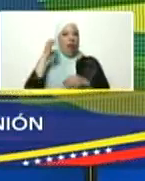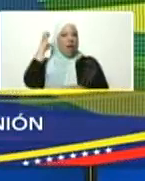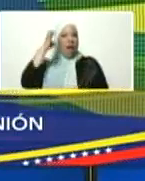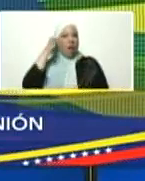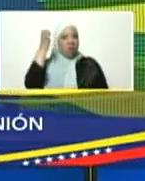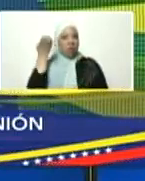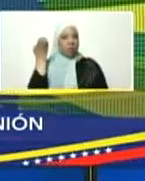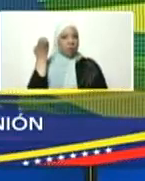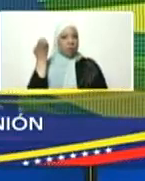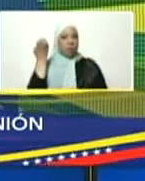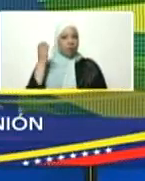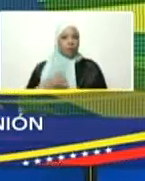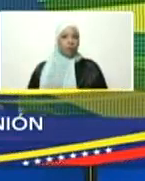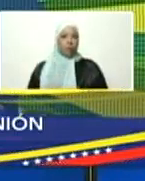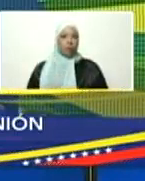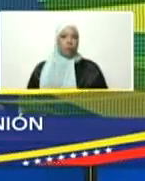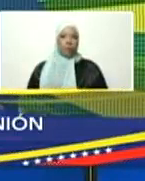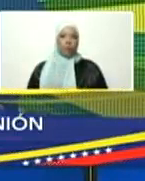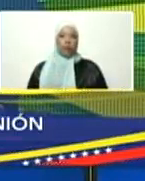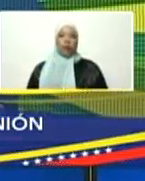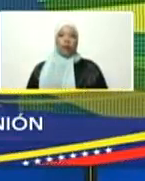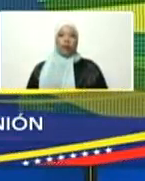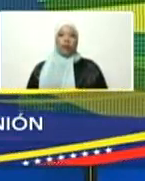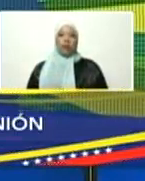No, Sucre todavía no hay que rescatarlo.